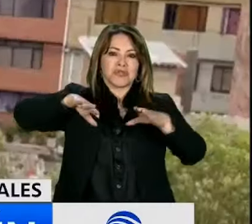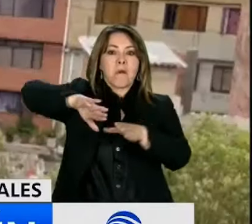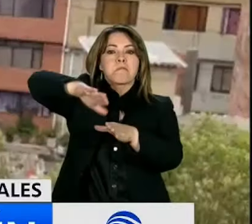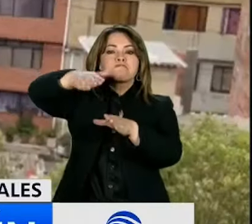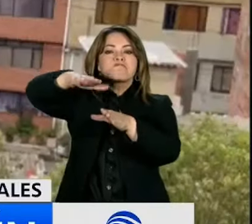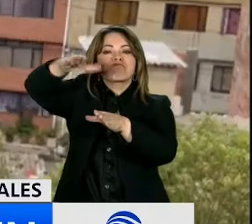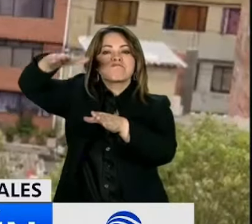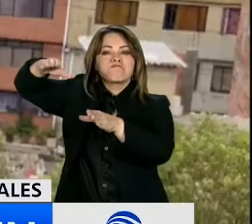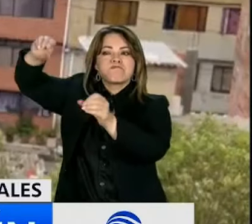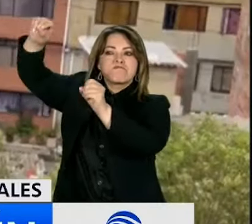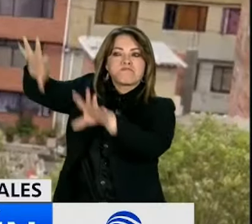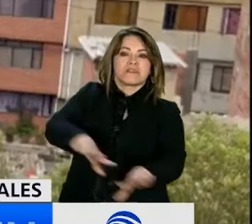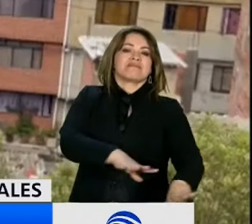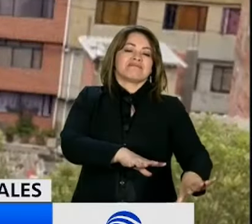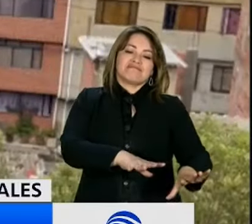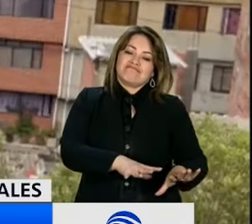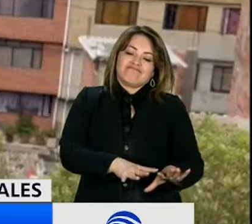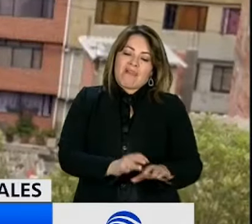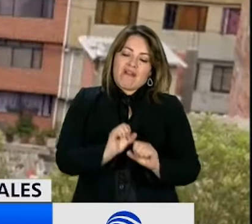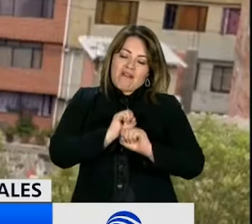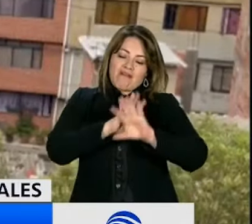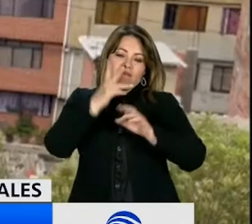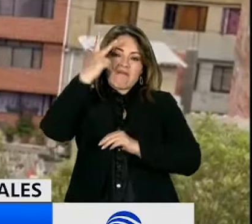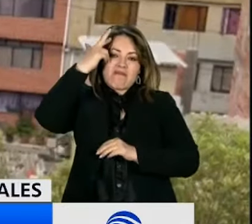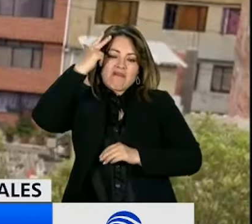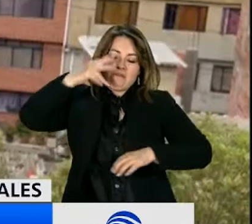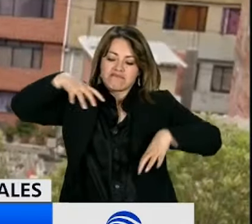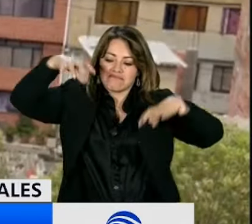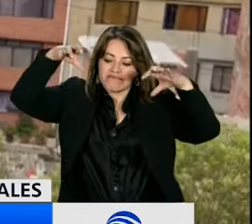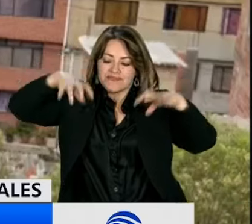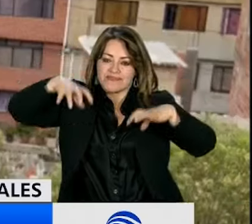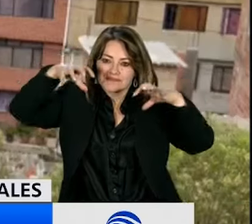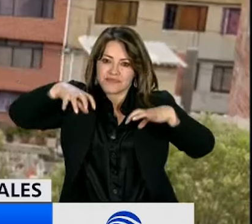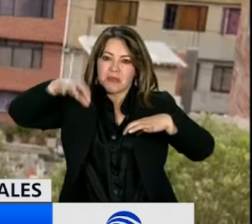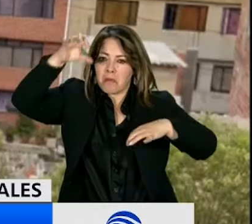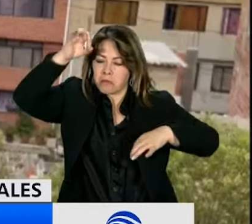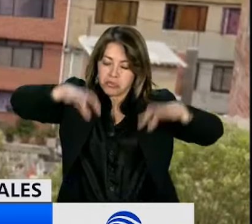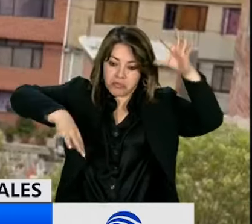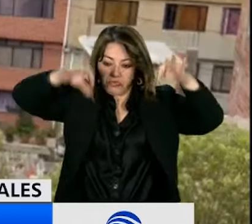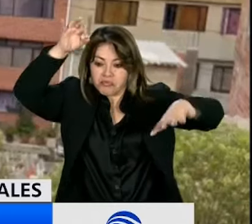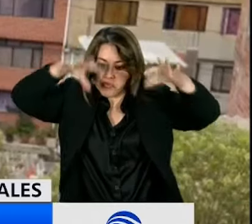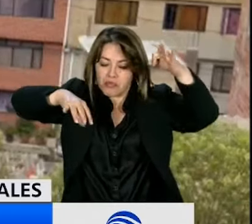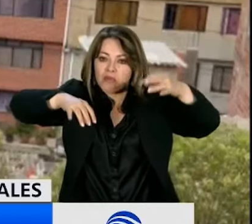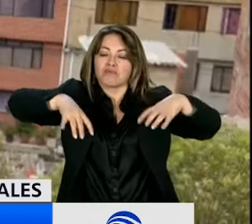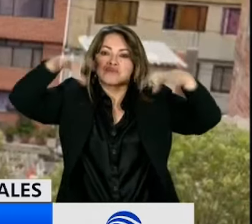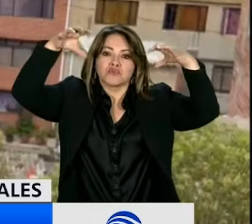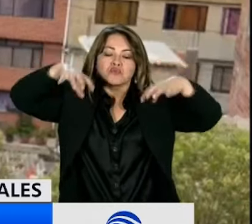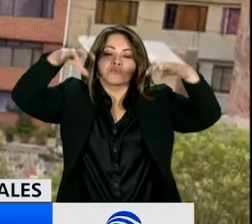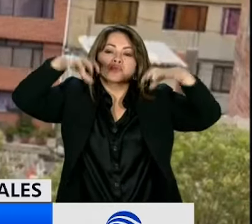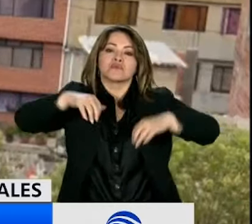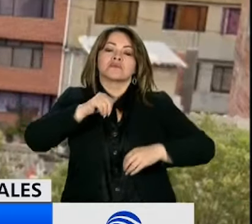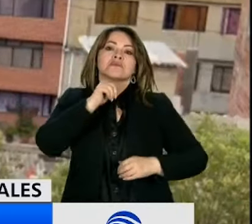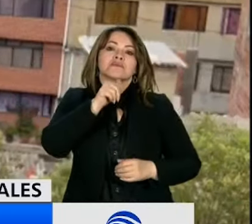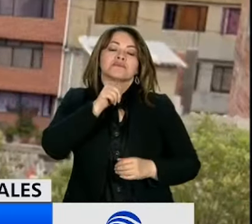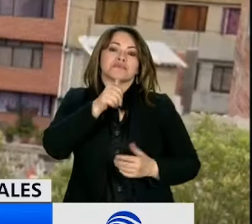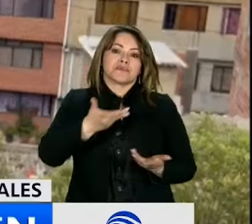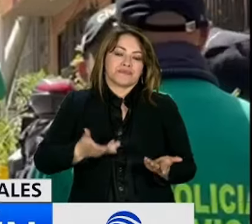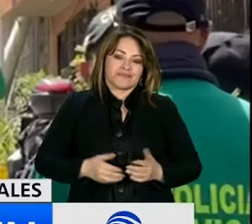los últimos días, ha llovido bastante, inclusive pues con temas de granizo. Y pues las lluvias han aumentado la intensidad de